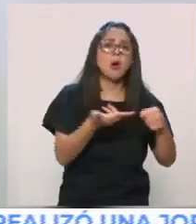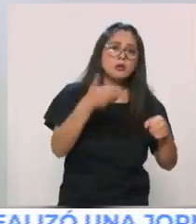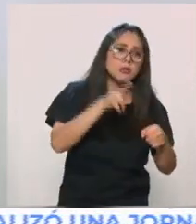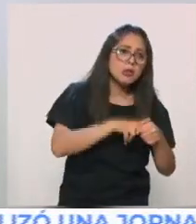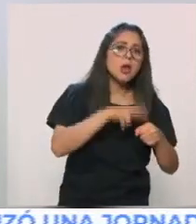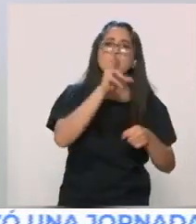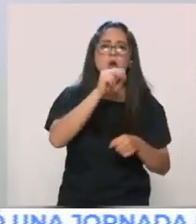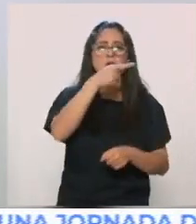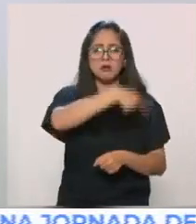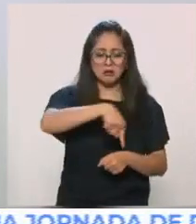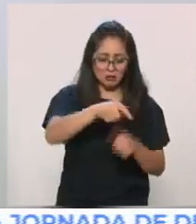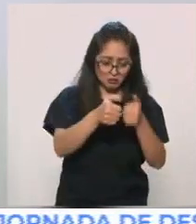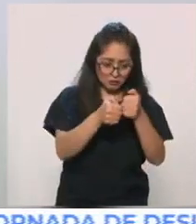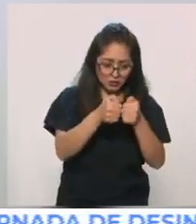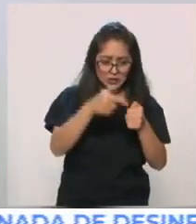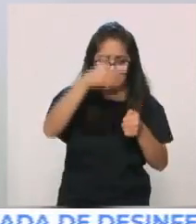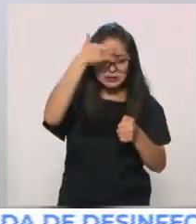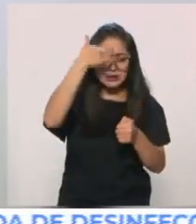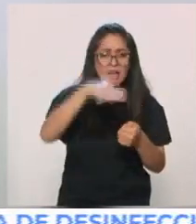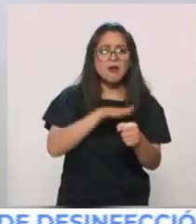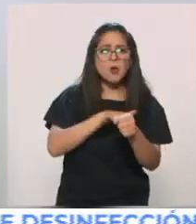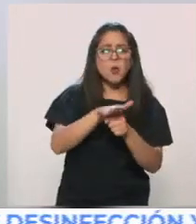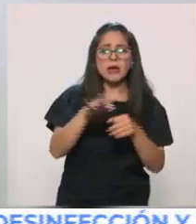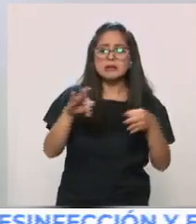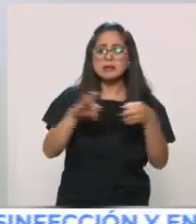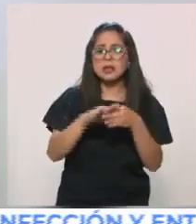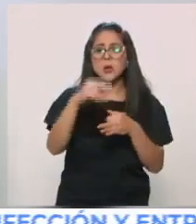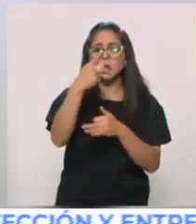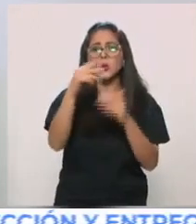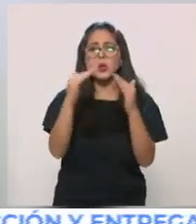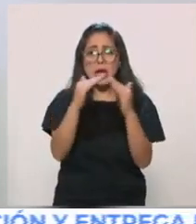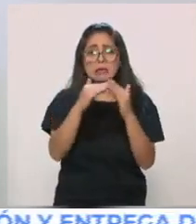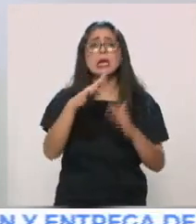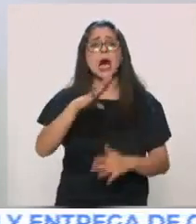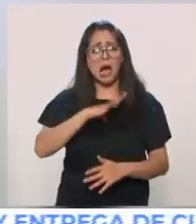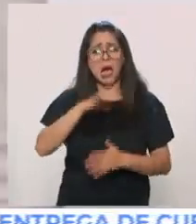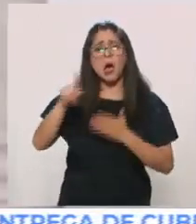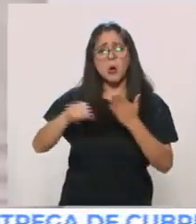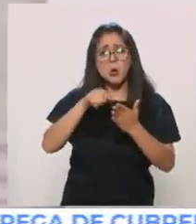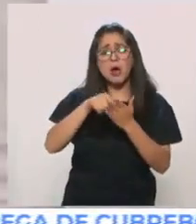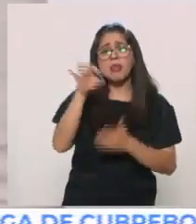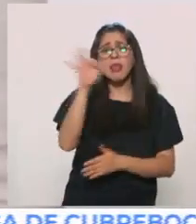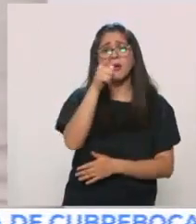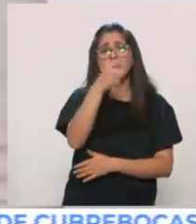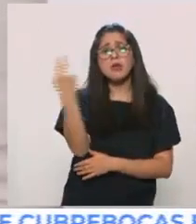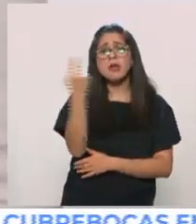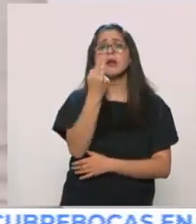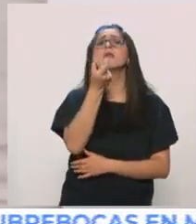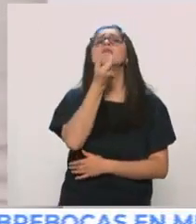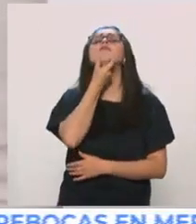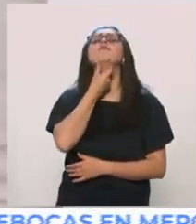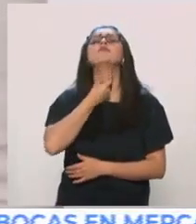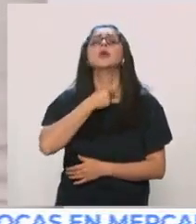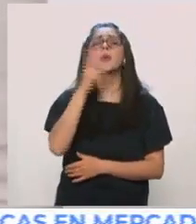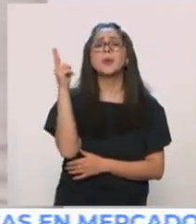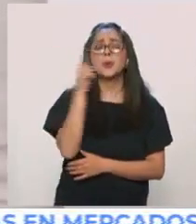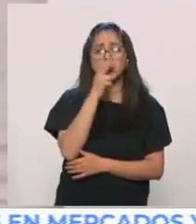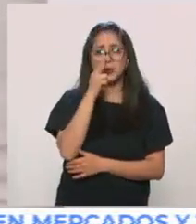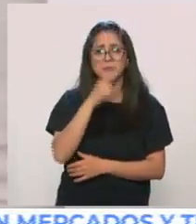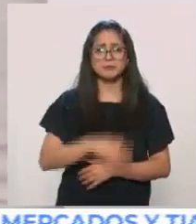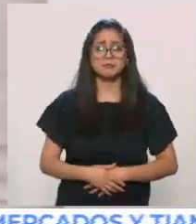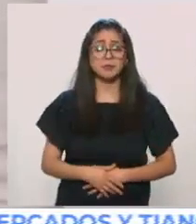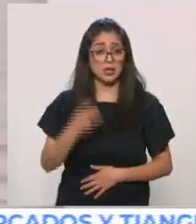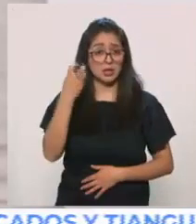su domicilio y al mismo tiempo el que tiene espacio para una posible intubación. Esta herramienta se encuentra disponible